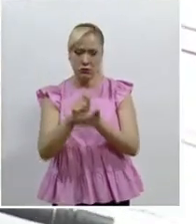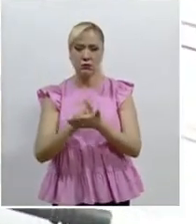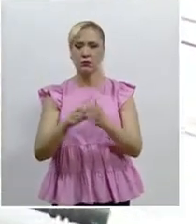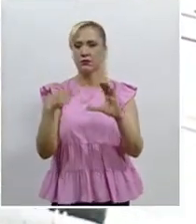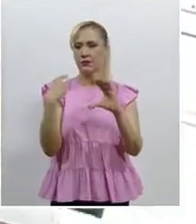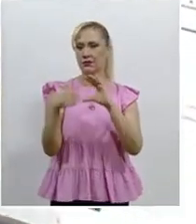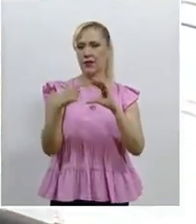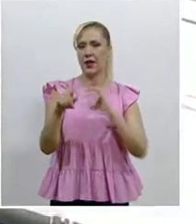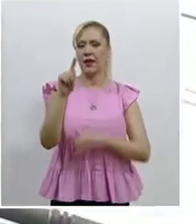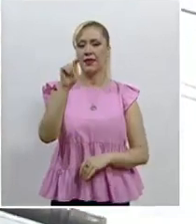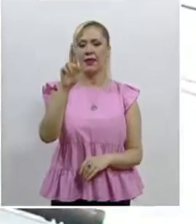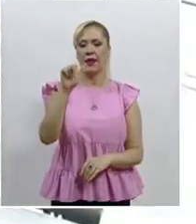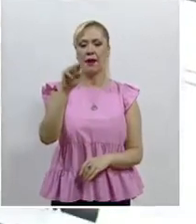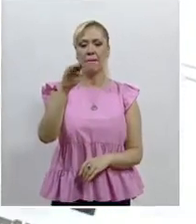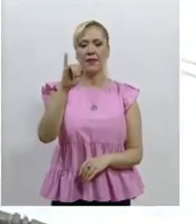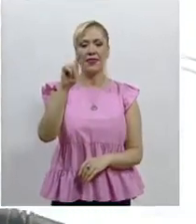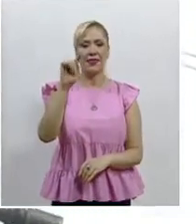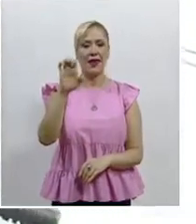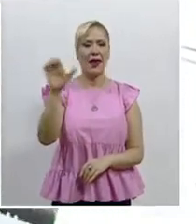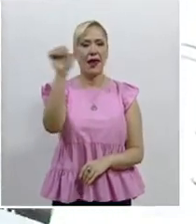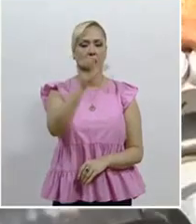correo